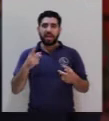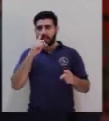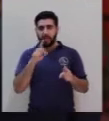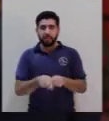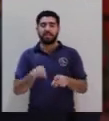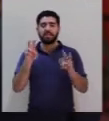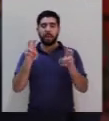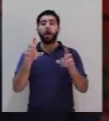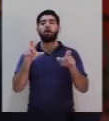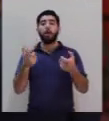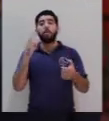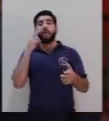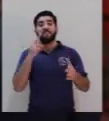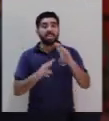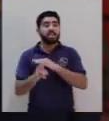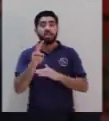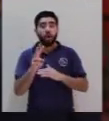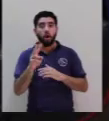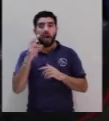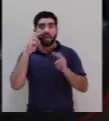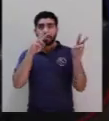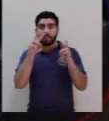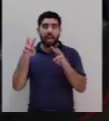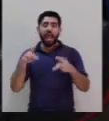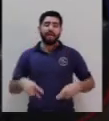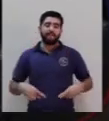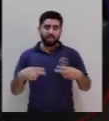debida, sin embargo, la tradición oral explica incluso las